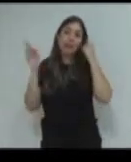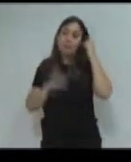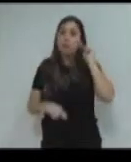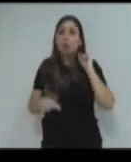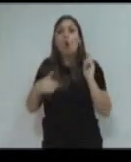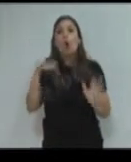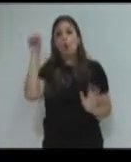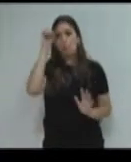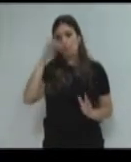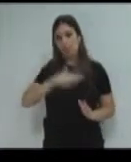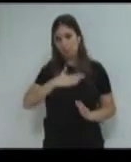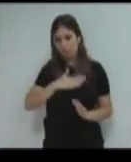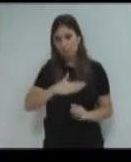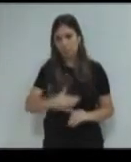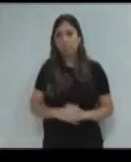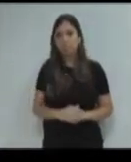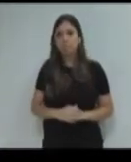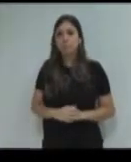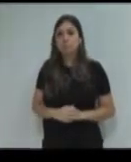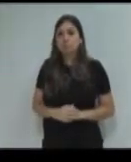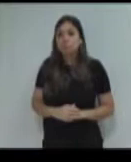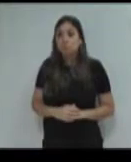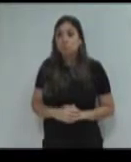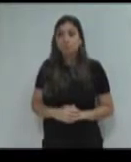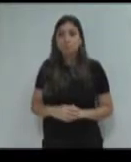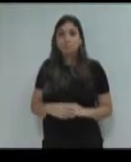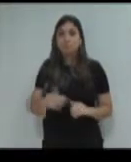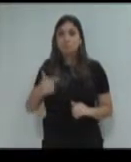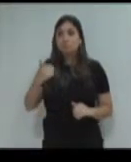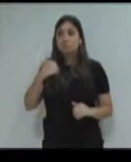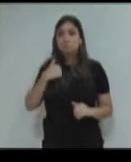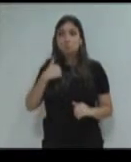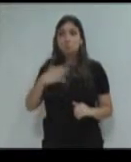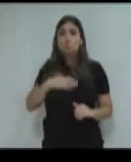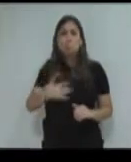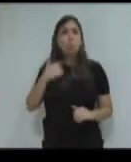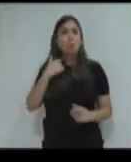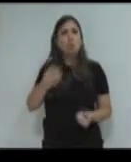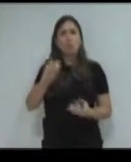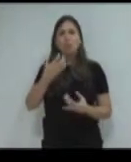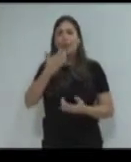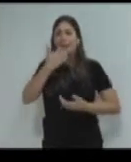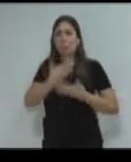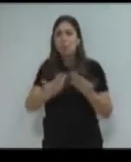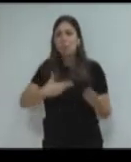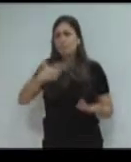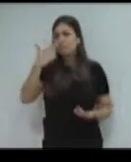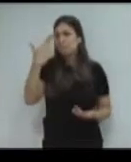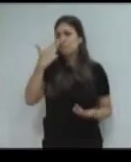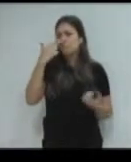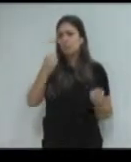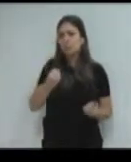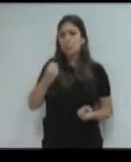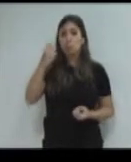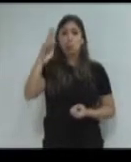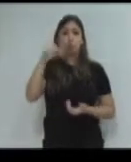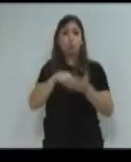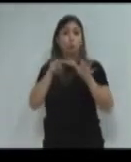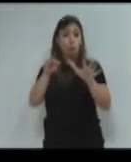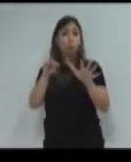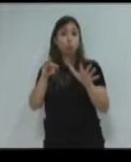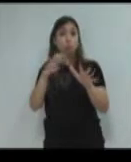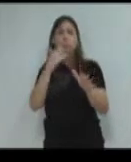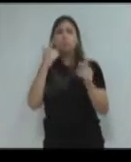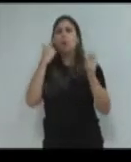una opinión, yo me puedo perder información. O sea, yo a lo mejor estoy muy interesado en que en 2008